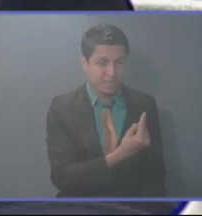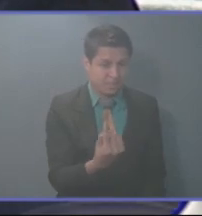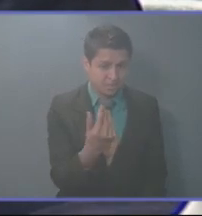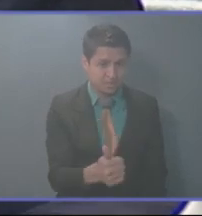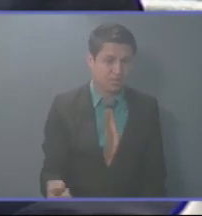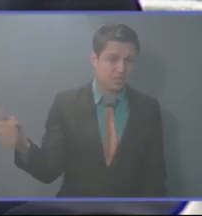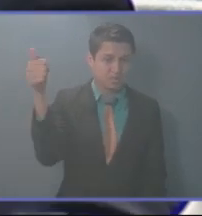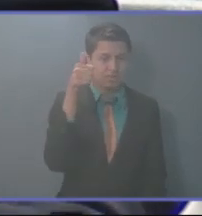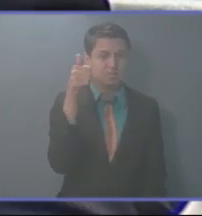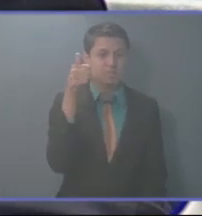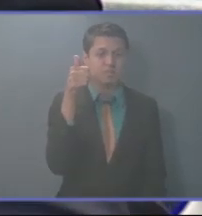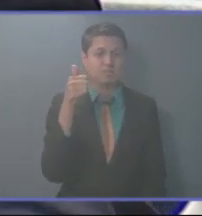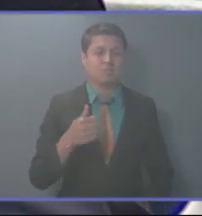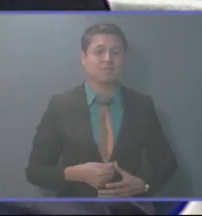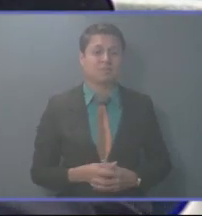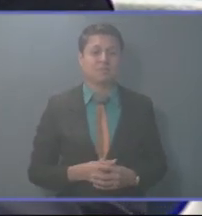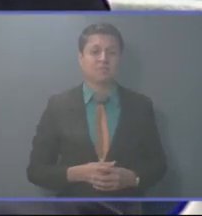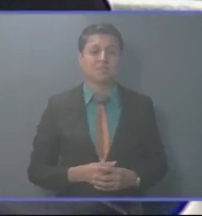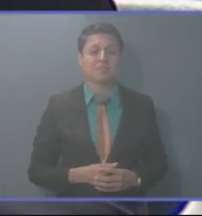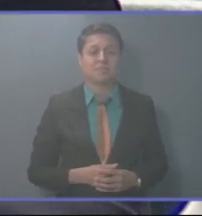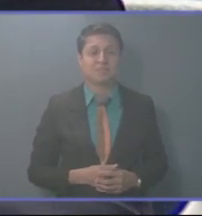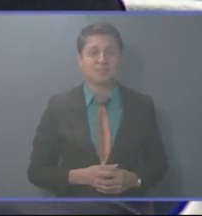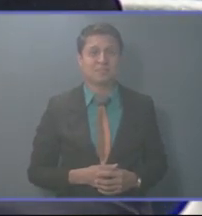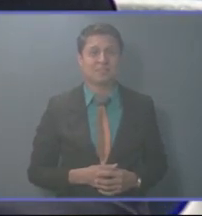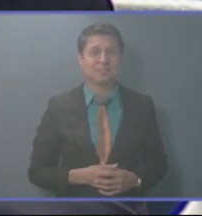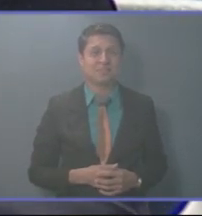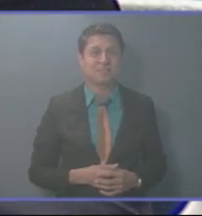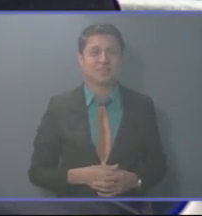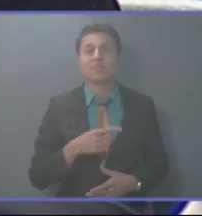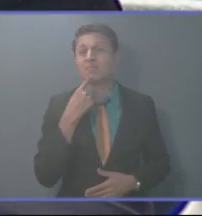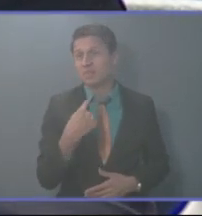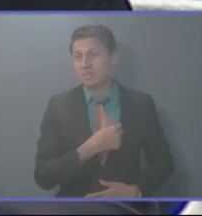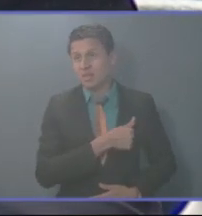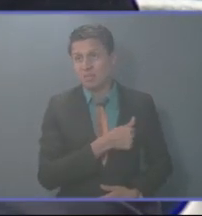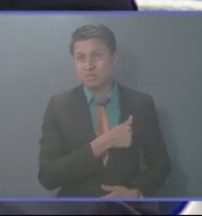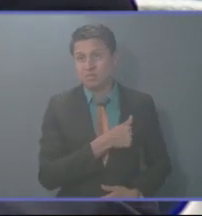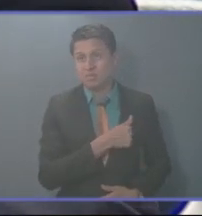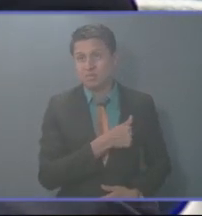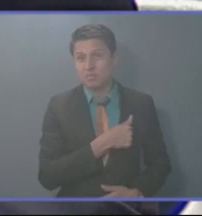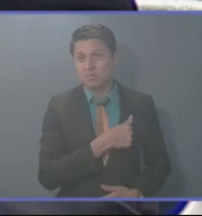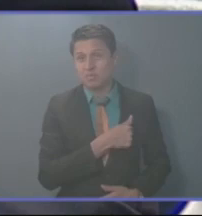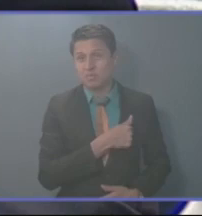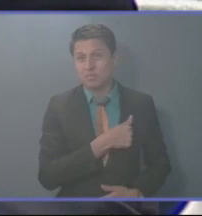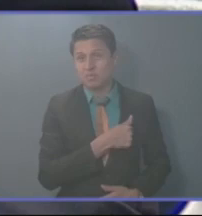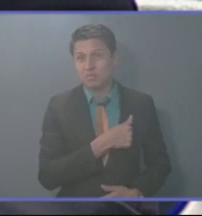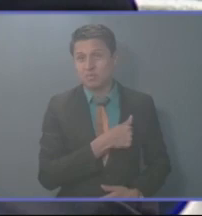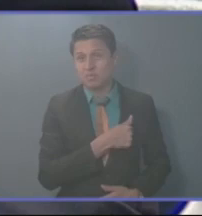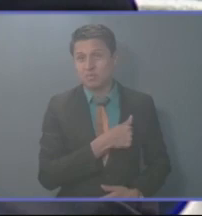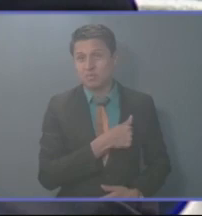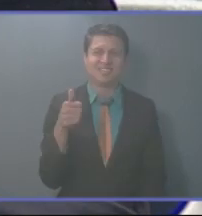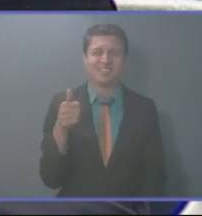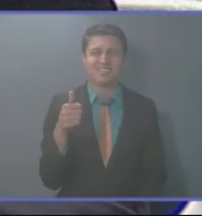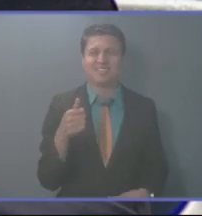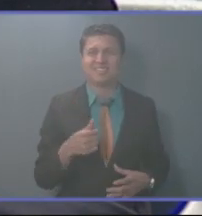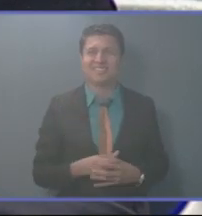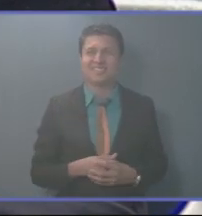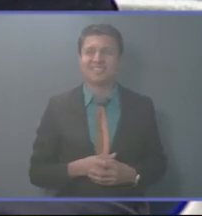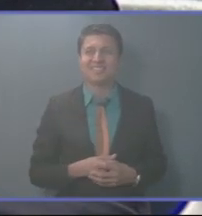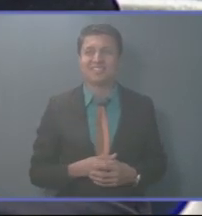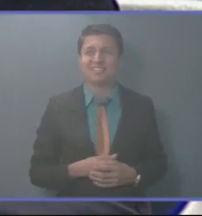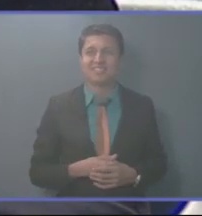de la Procuraduría General de la República, quien ejercerá la presidencia y la representación legal del Consejo